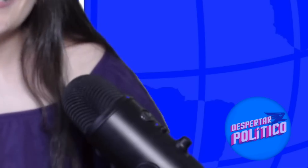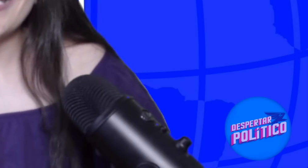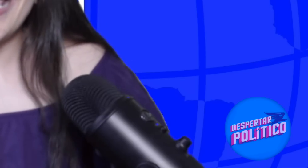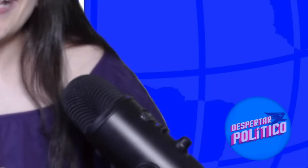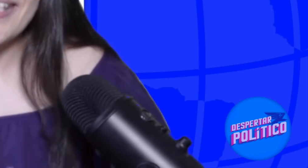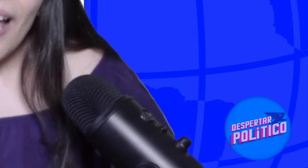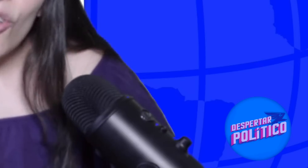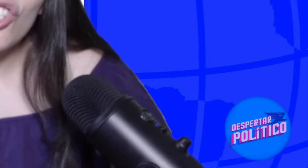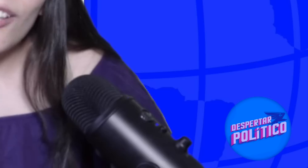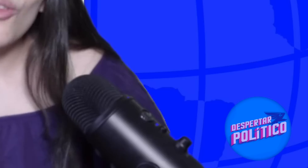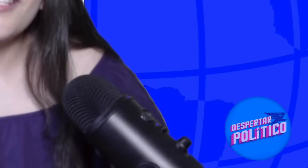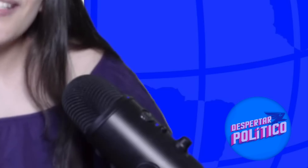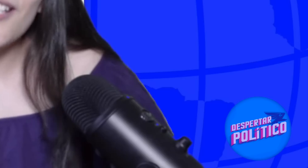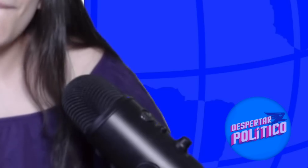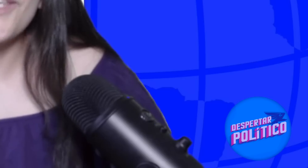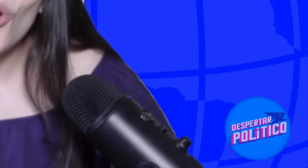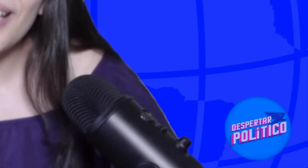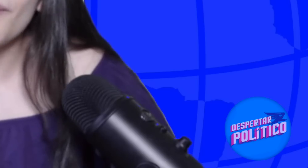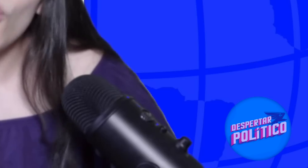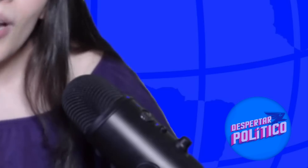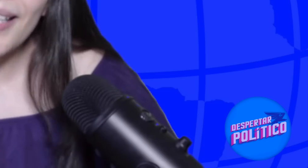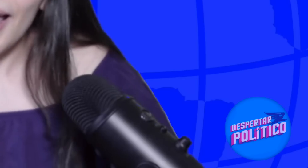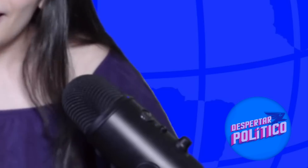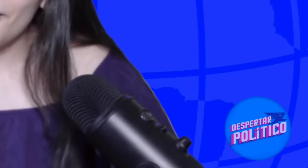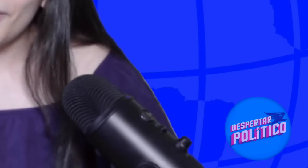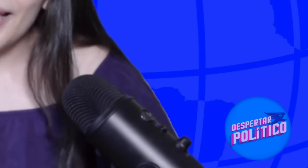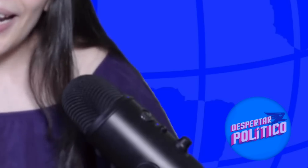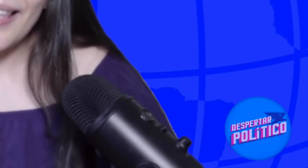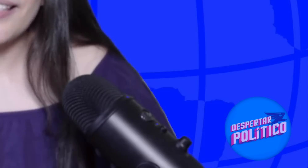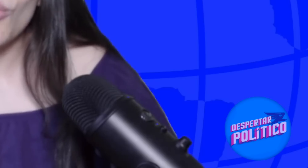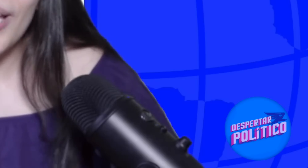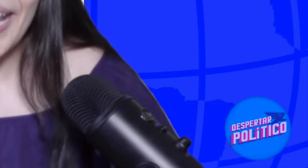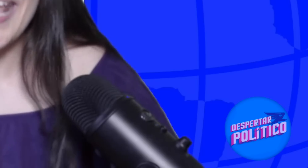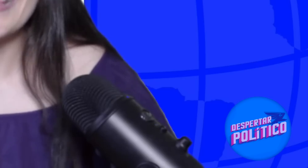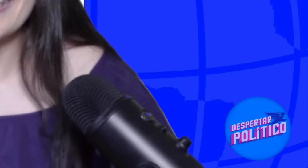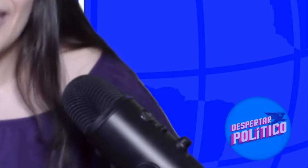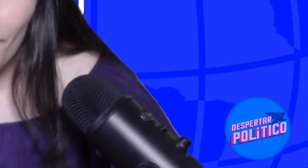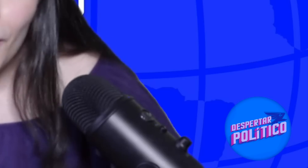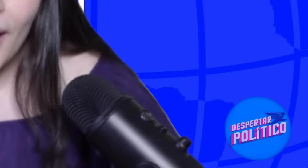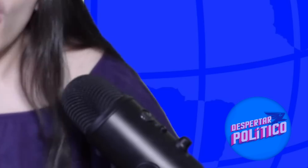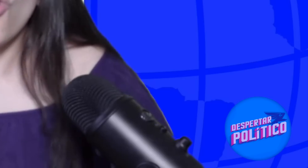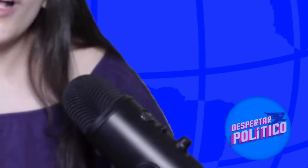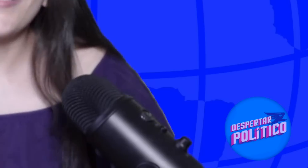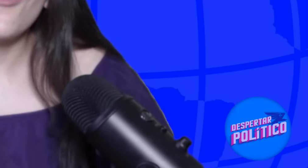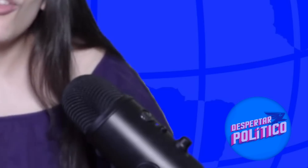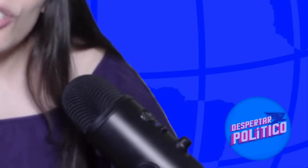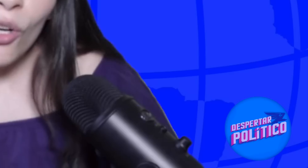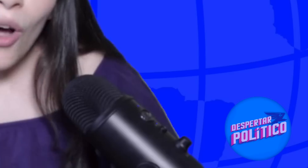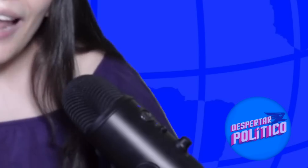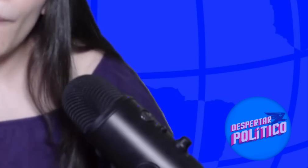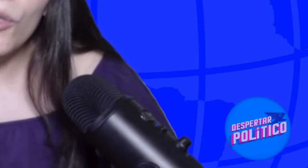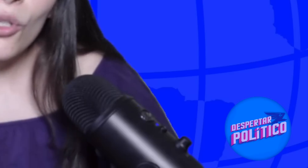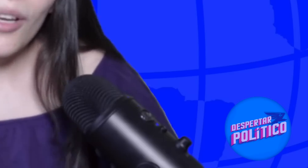ya se tiene garantizado 116 millones de vacunas que se empezarán a distribuir en diciembre. Un calladón de